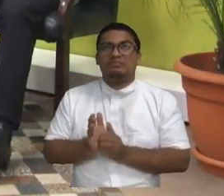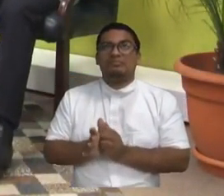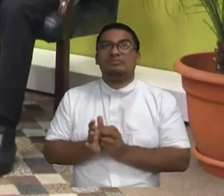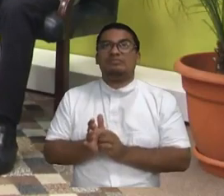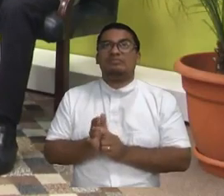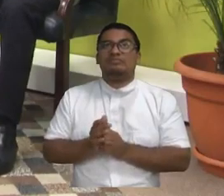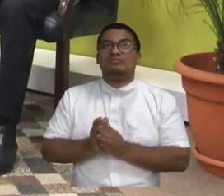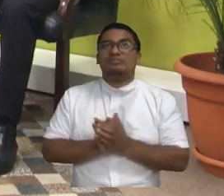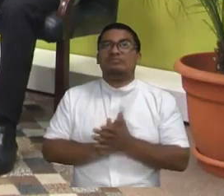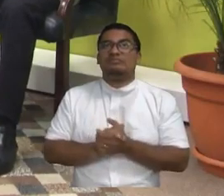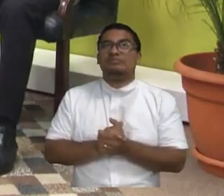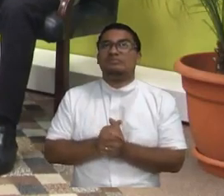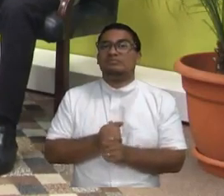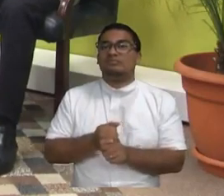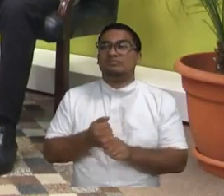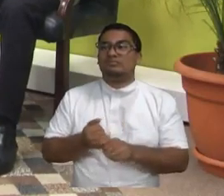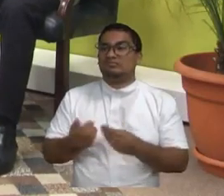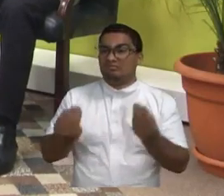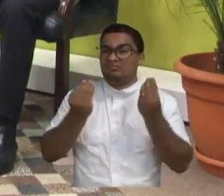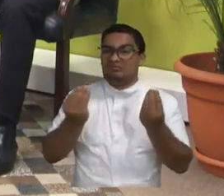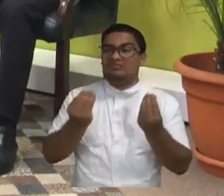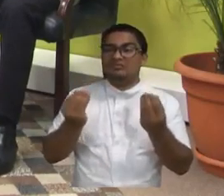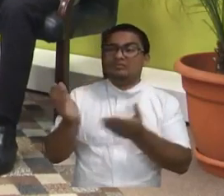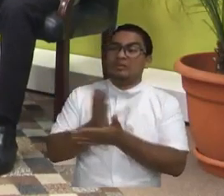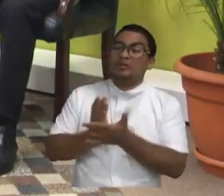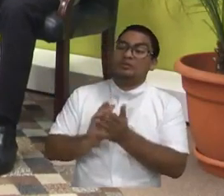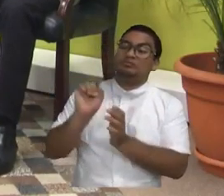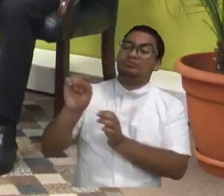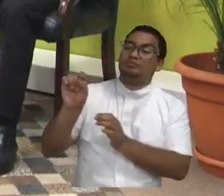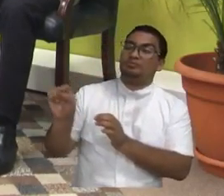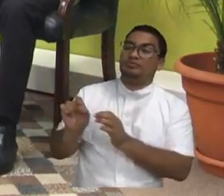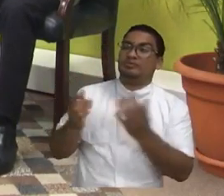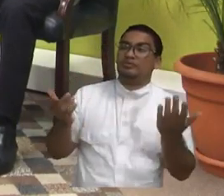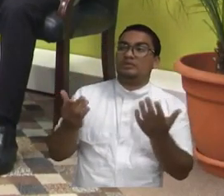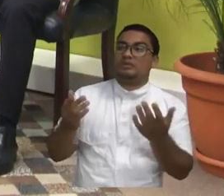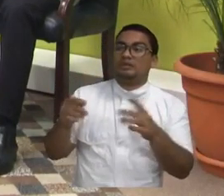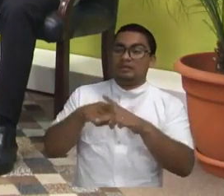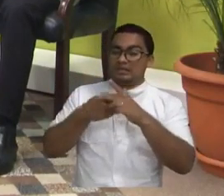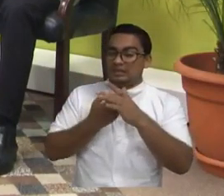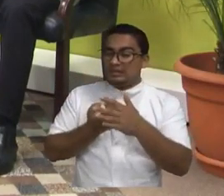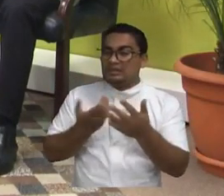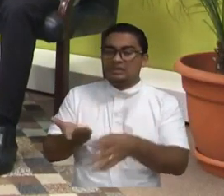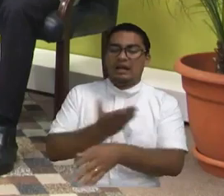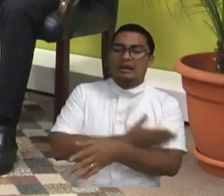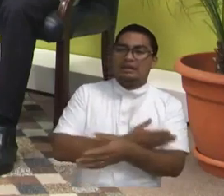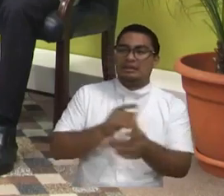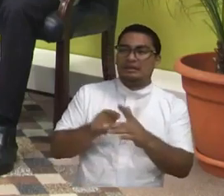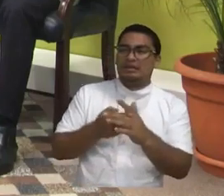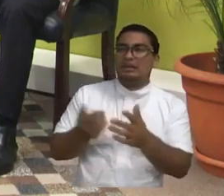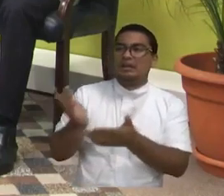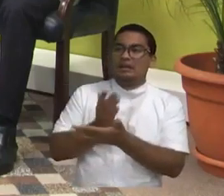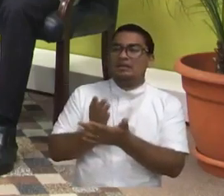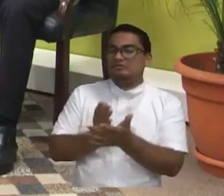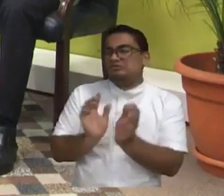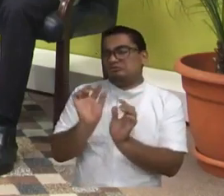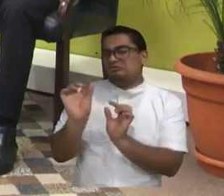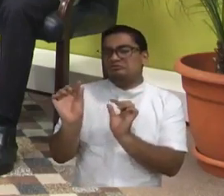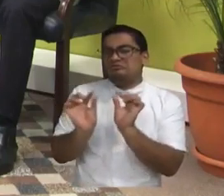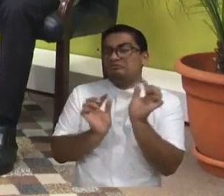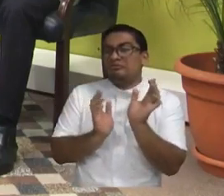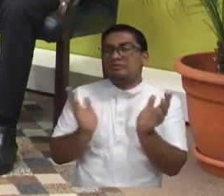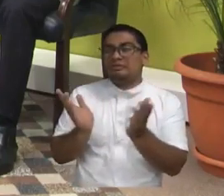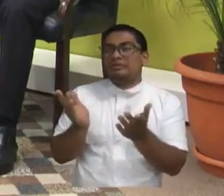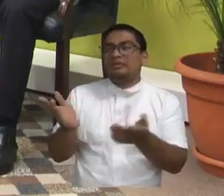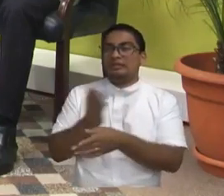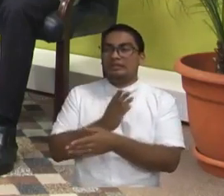bueno, afortunadamente la mayoría de los casos que nosotros captamos son a inicios tempranos, excepto algunos pequeños casos, hay casos aislados que hemos